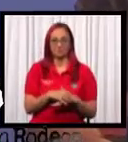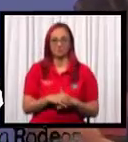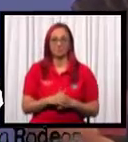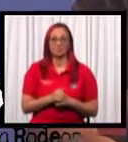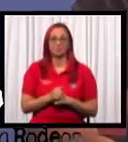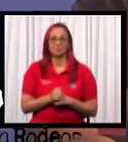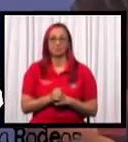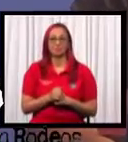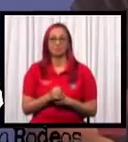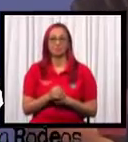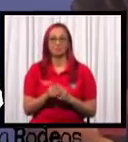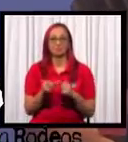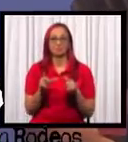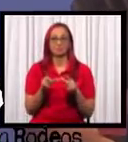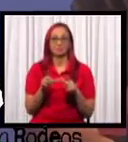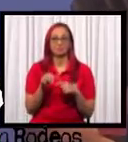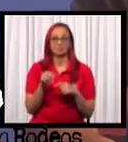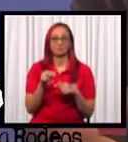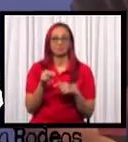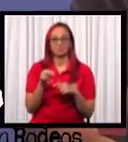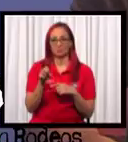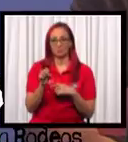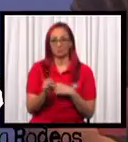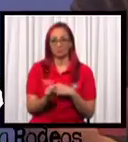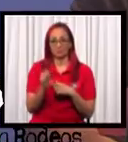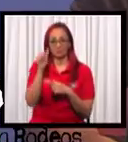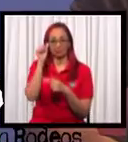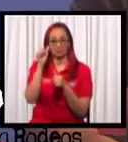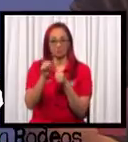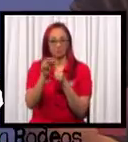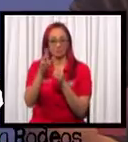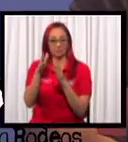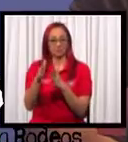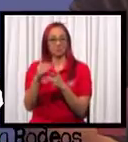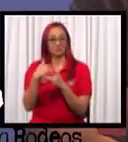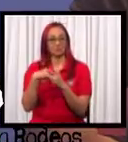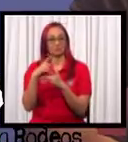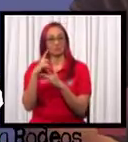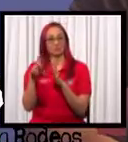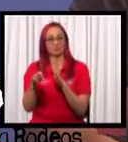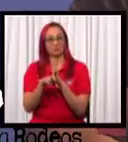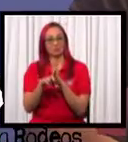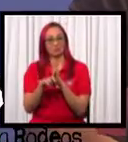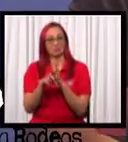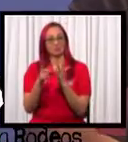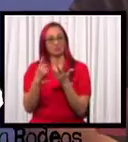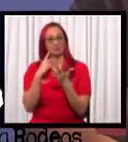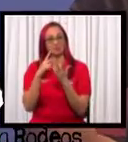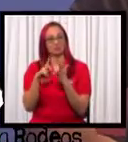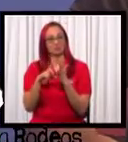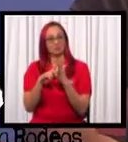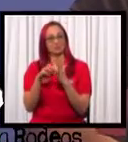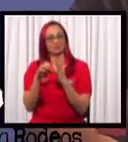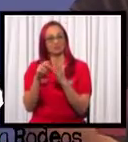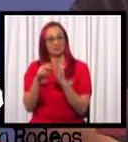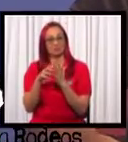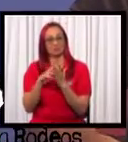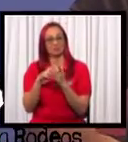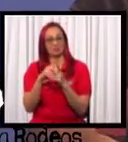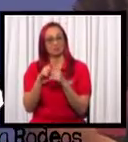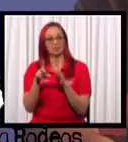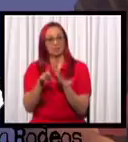del Cono Sur. Recordemos que en Costa Rica hay una ley que es la ley de Conarroz, es una ley,